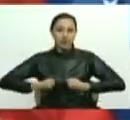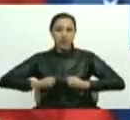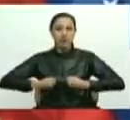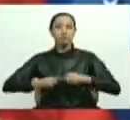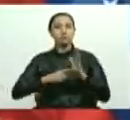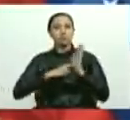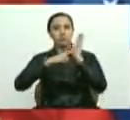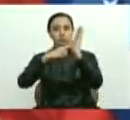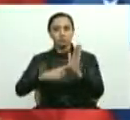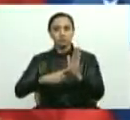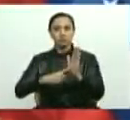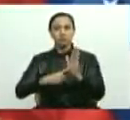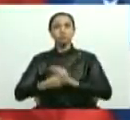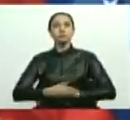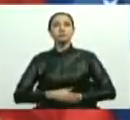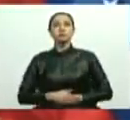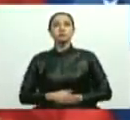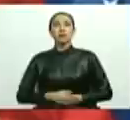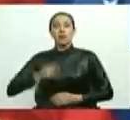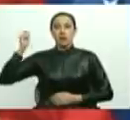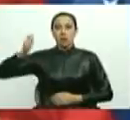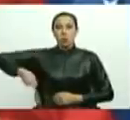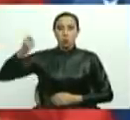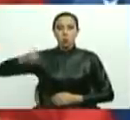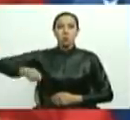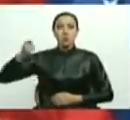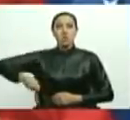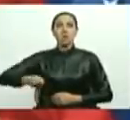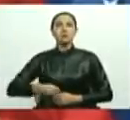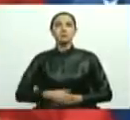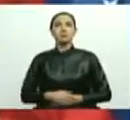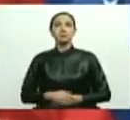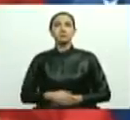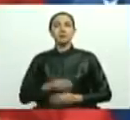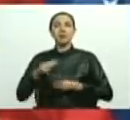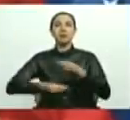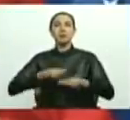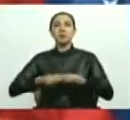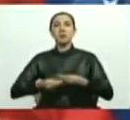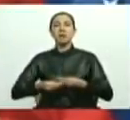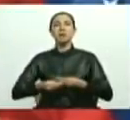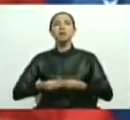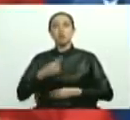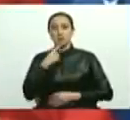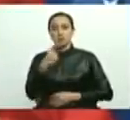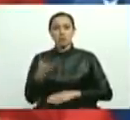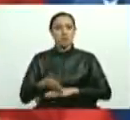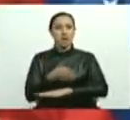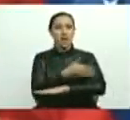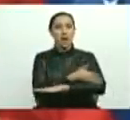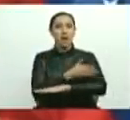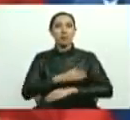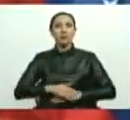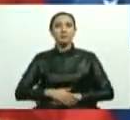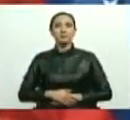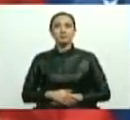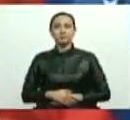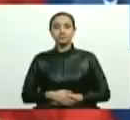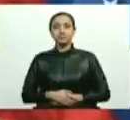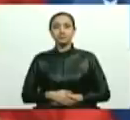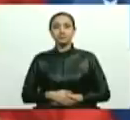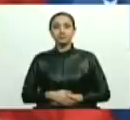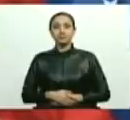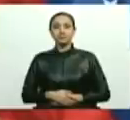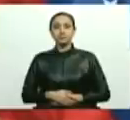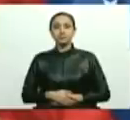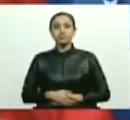ante un órgano judicial correspondiente como el que he mencionado, y eso echa por tierra